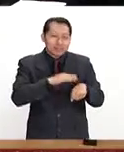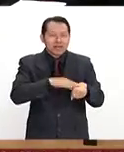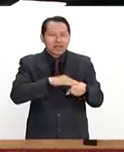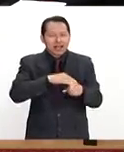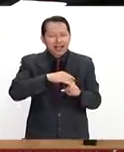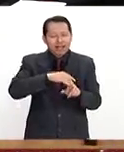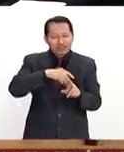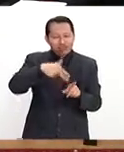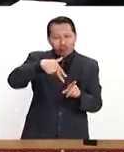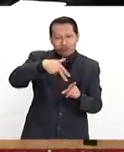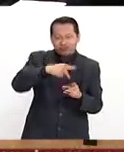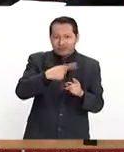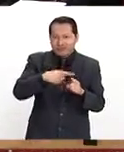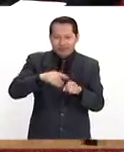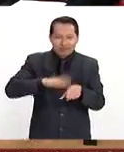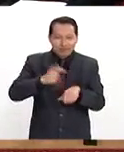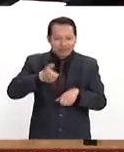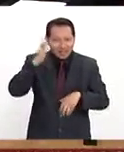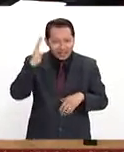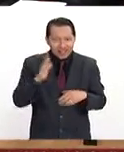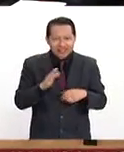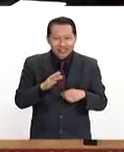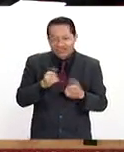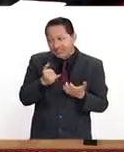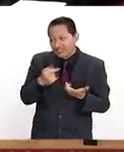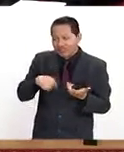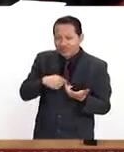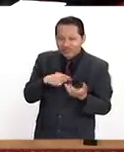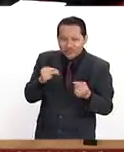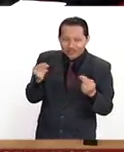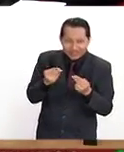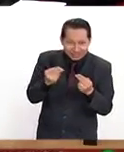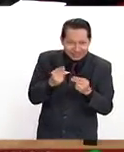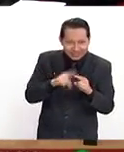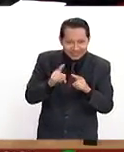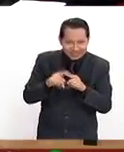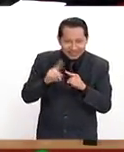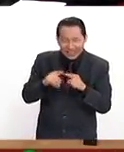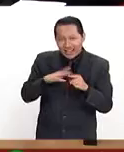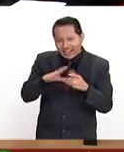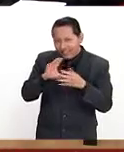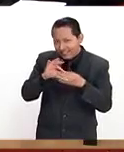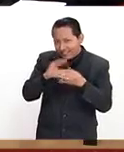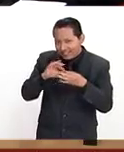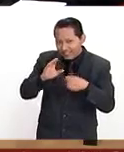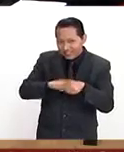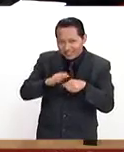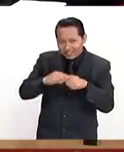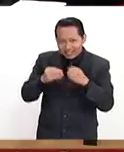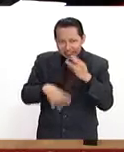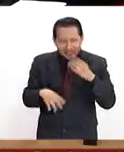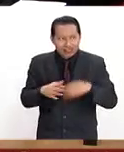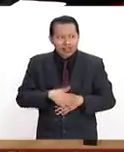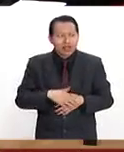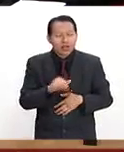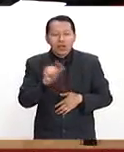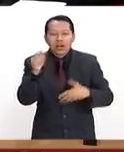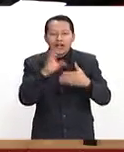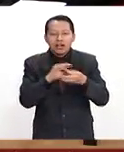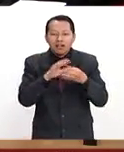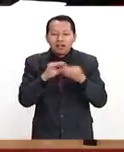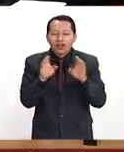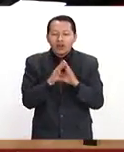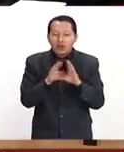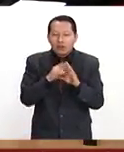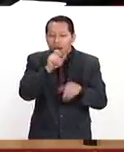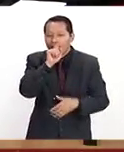nuestra. Bueno, nosotros no tenemos esas necesidades. Hay otras explicaciones, tal vez. Bueno, voy a la siguiente, que tiene que ver un poco con esto,